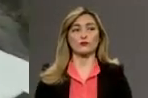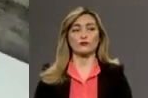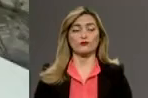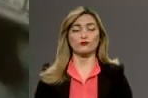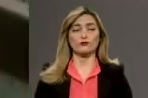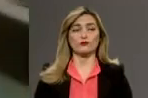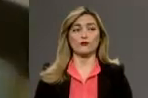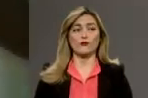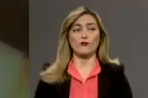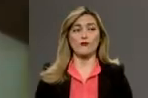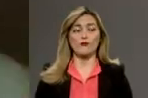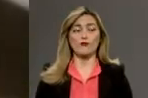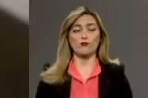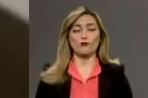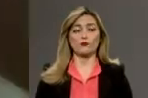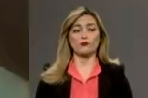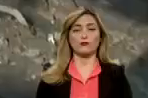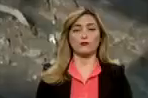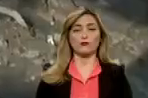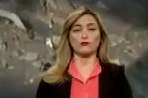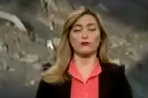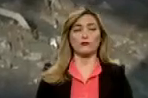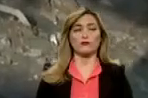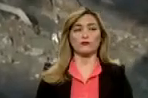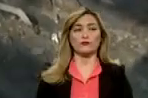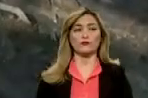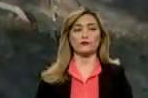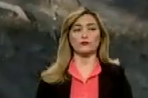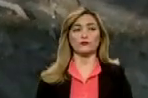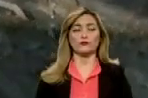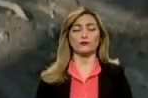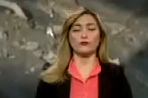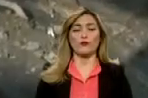Daniela Valencia, 24 horas.